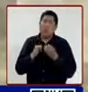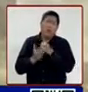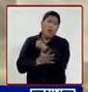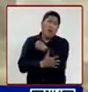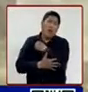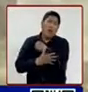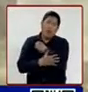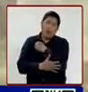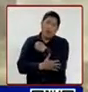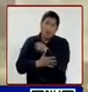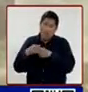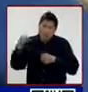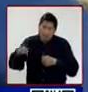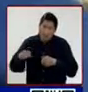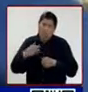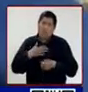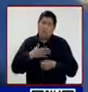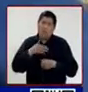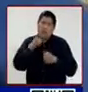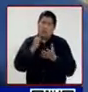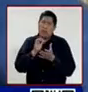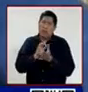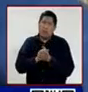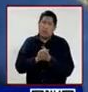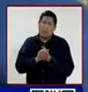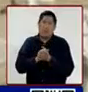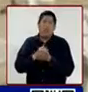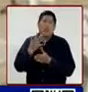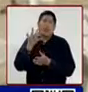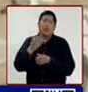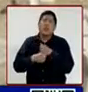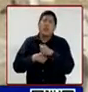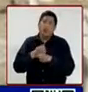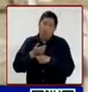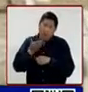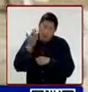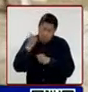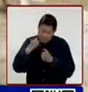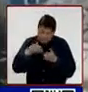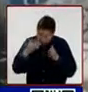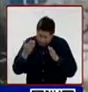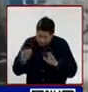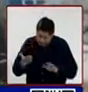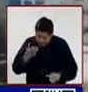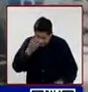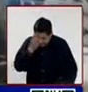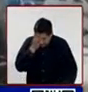yo tengo, mi señora está, hace 5 años lleva a ser casa.